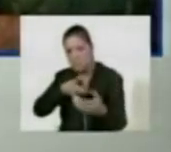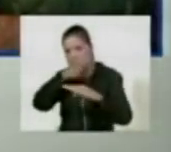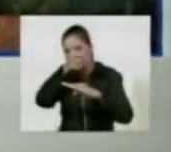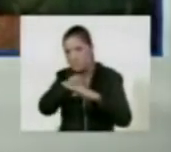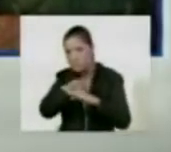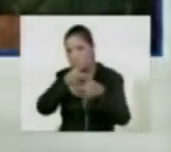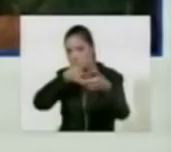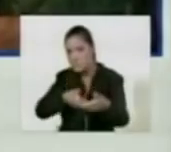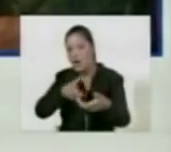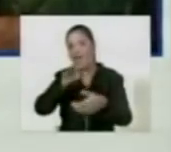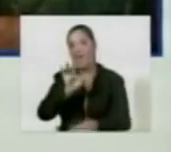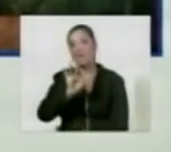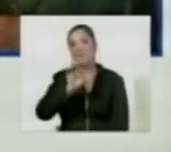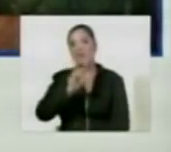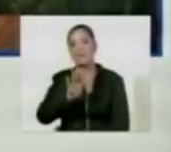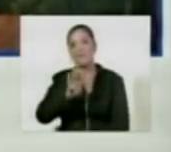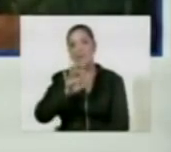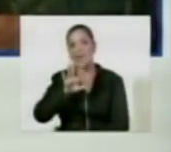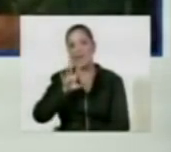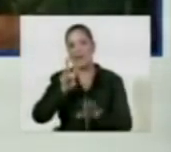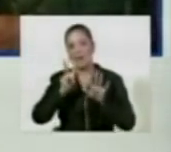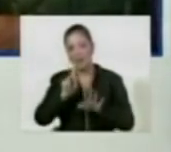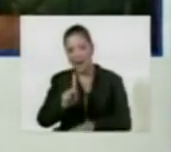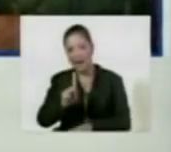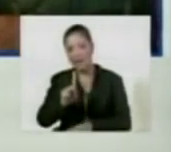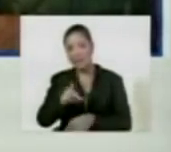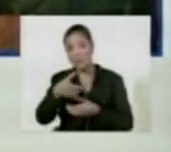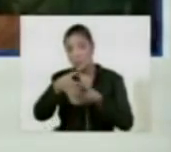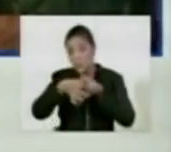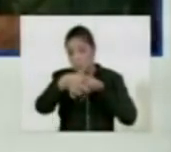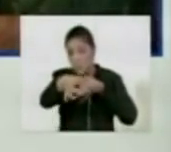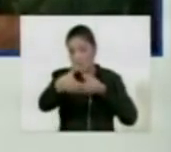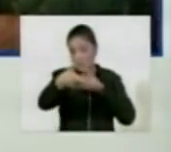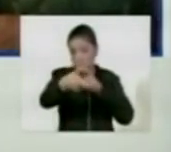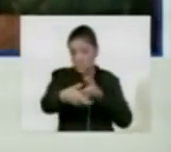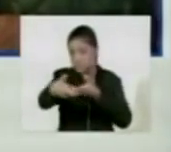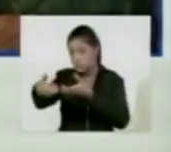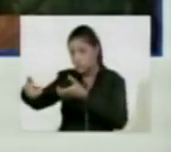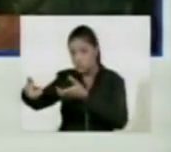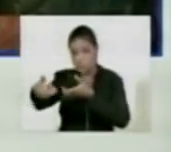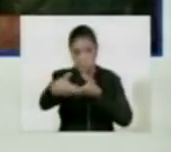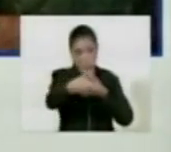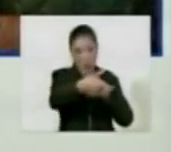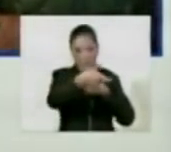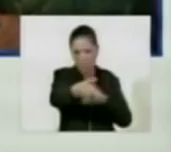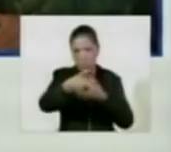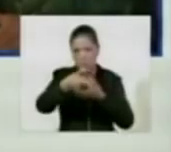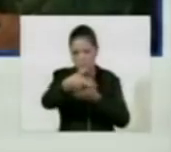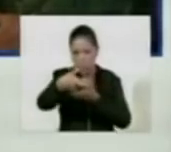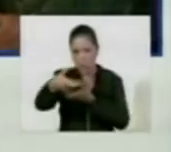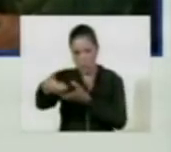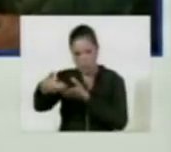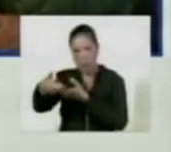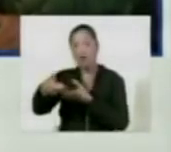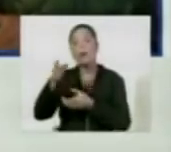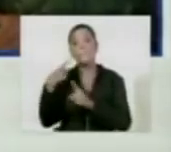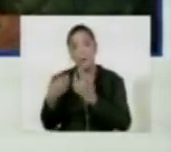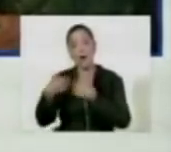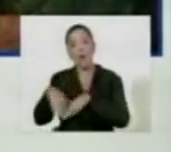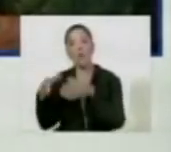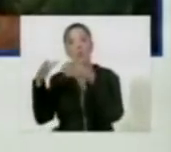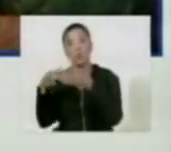SBK de 120 milímetros y armas colectivas de infantería. Además, se va a hacer el empleo de un batallón de